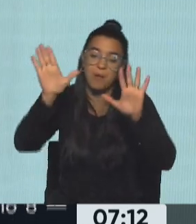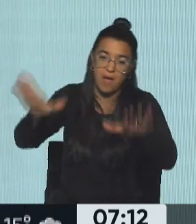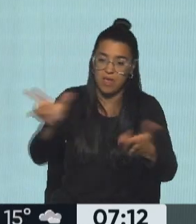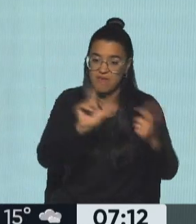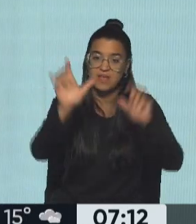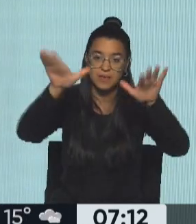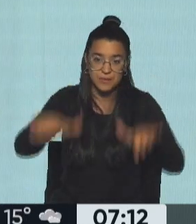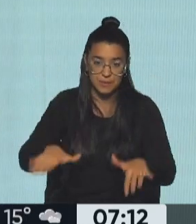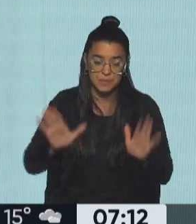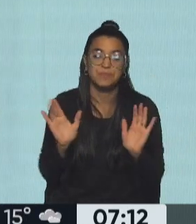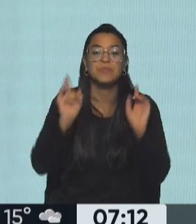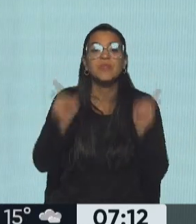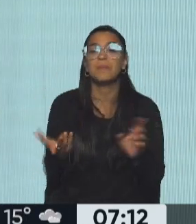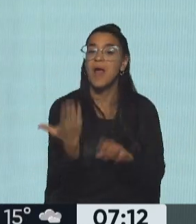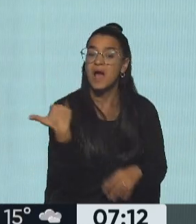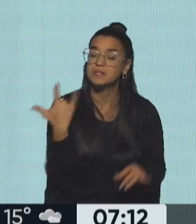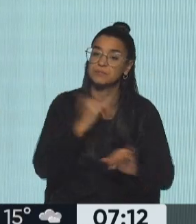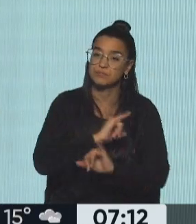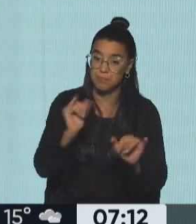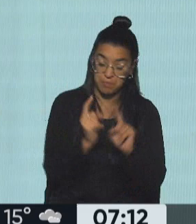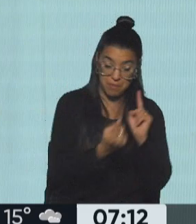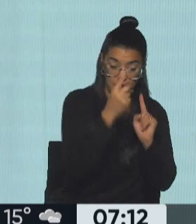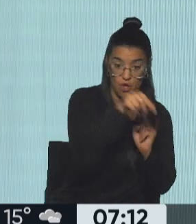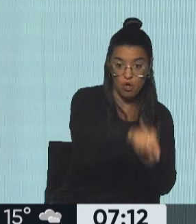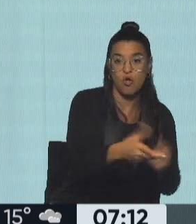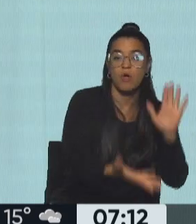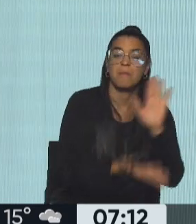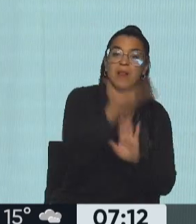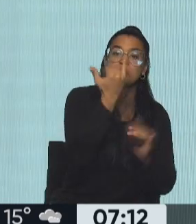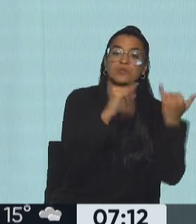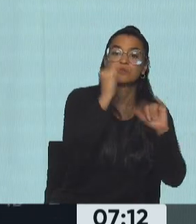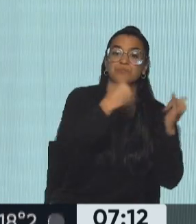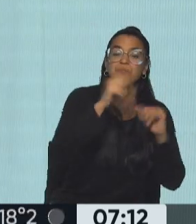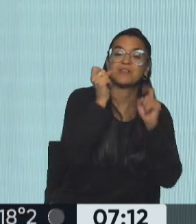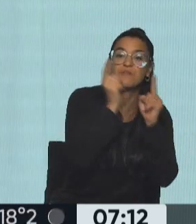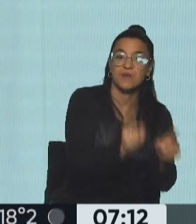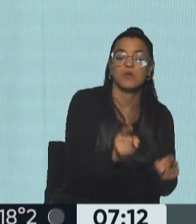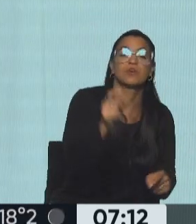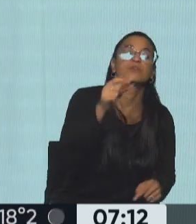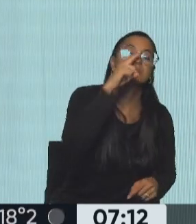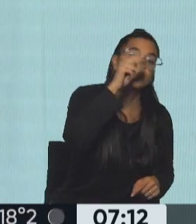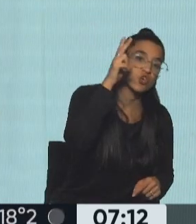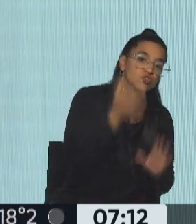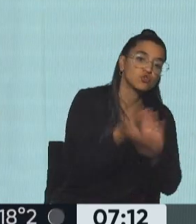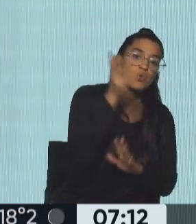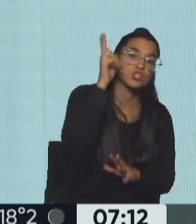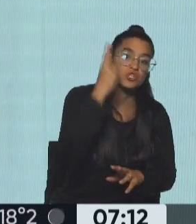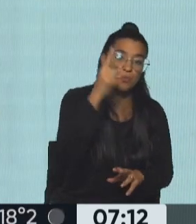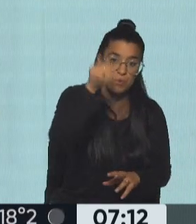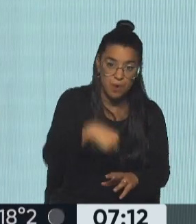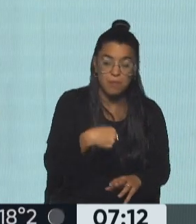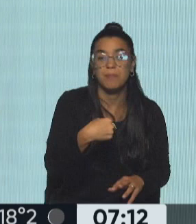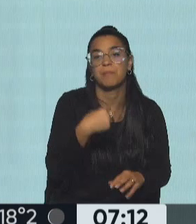La Brecha porque digo esto Bueno ayer también se dio a conocer o por un lado la suba de los plazos fijos de 78 a 81% No es cierto para que